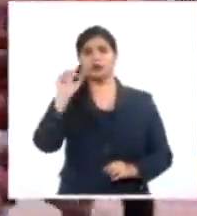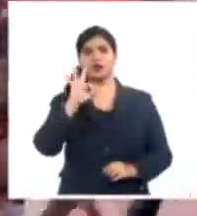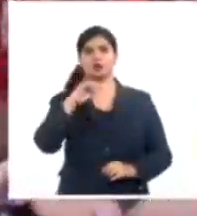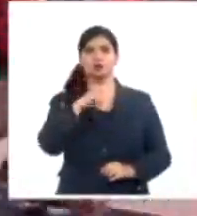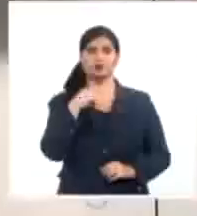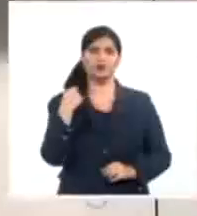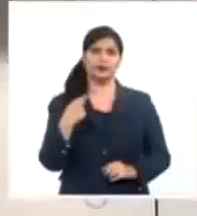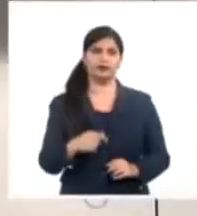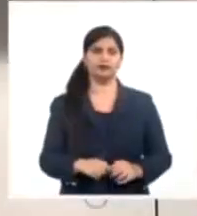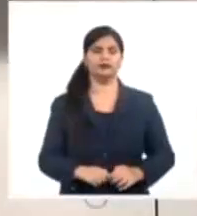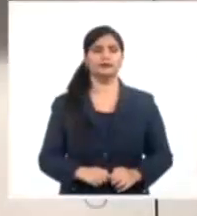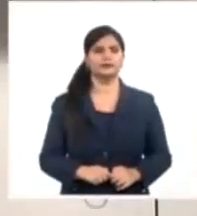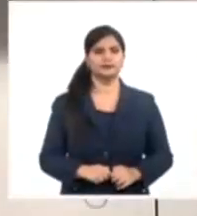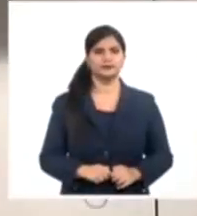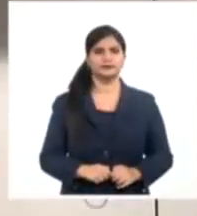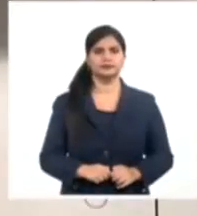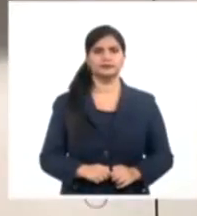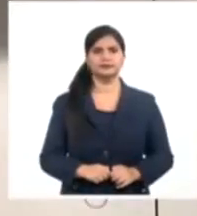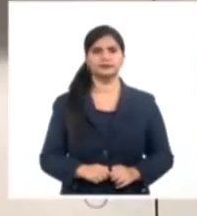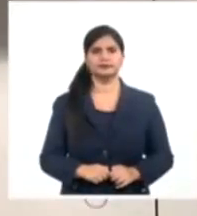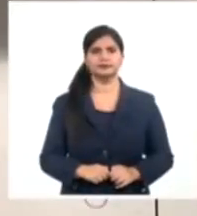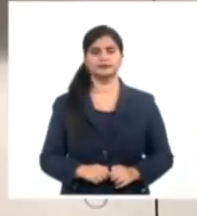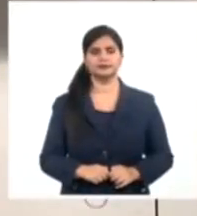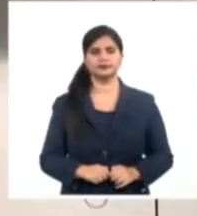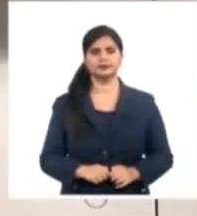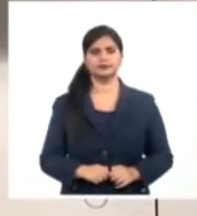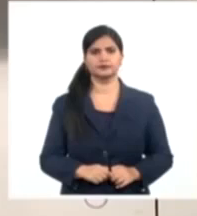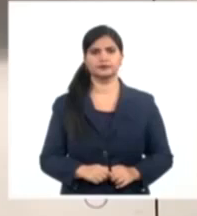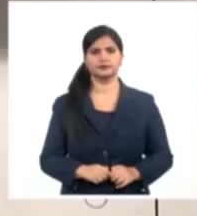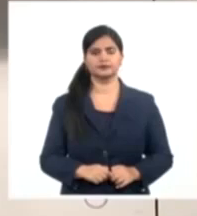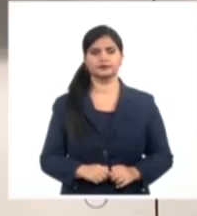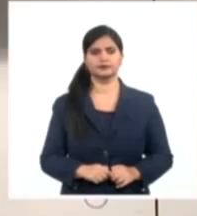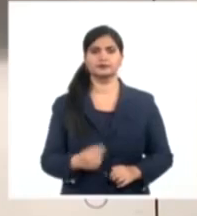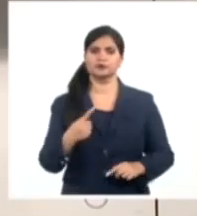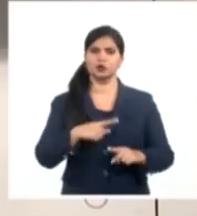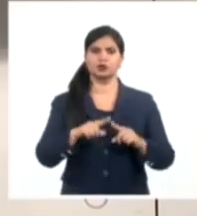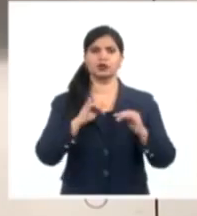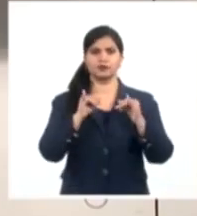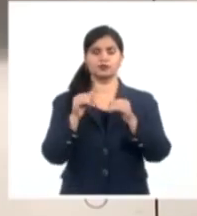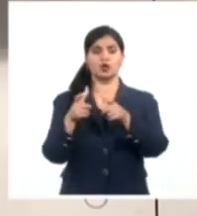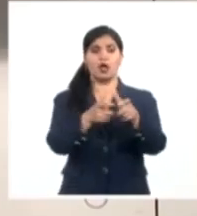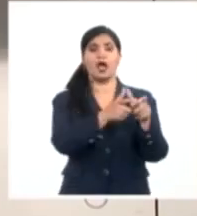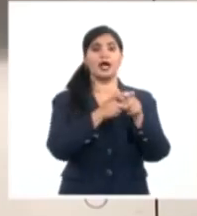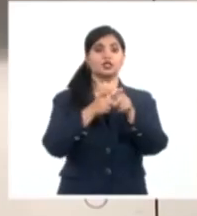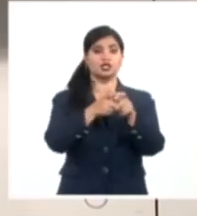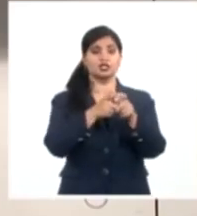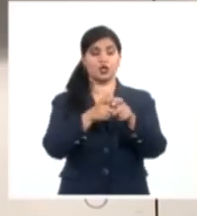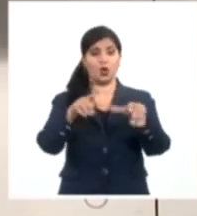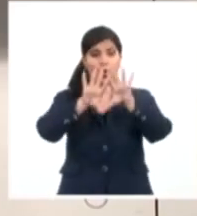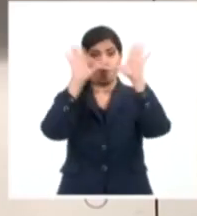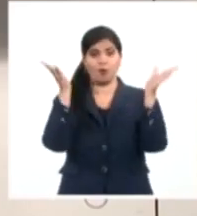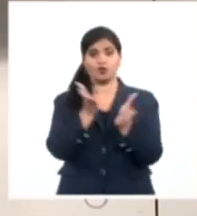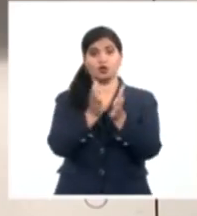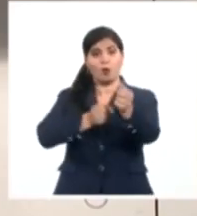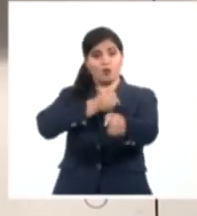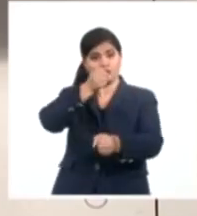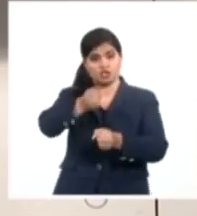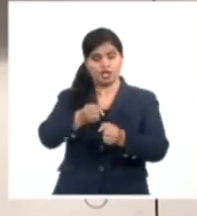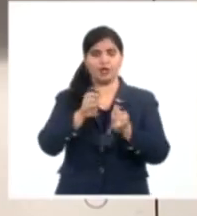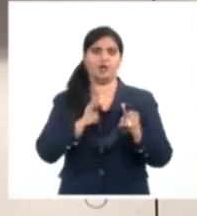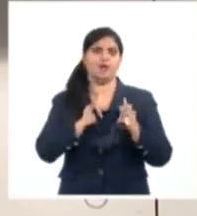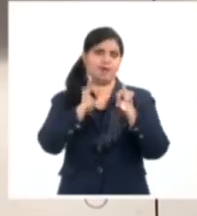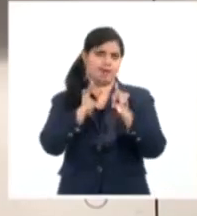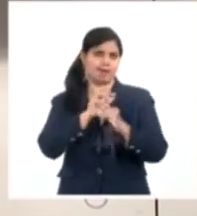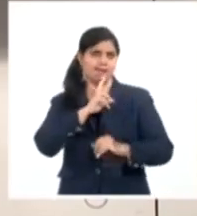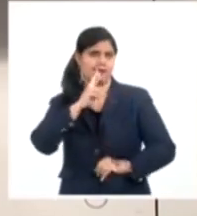reveses avanzamos con otras notas la asociación internacional de boxeo iba respondió en las últimas horas